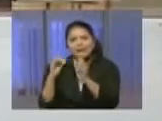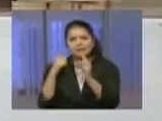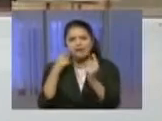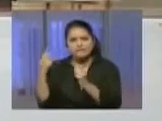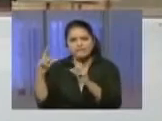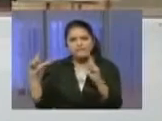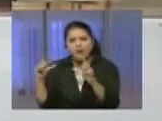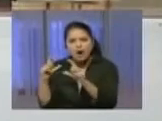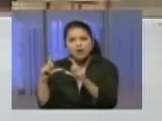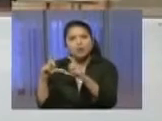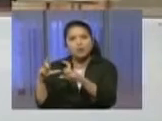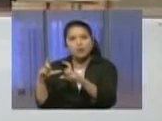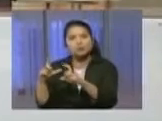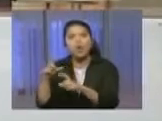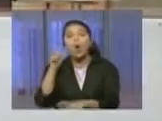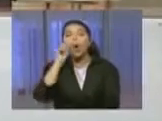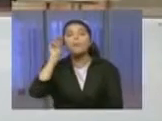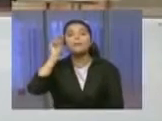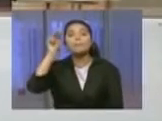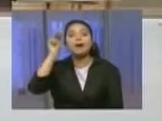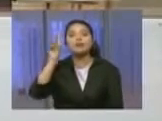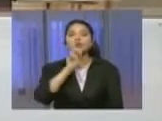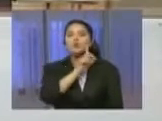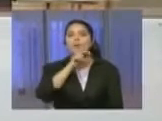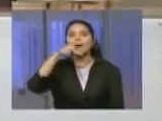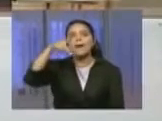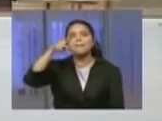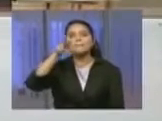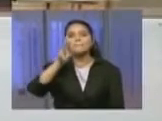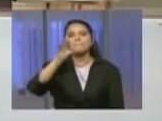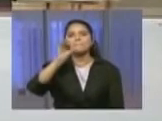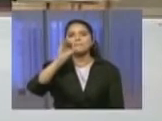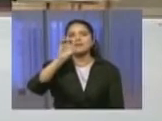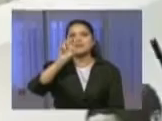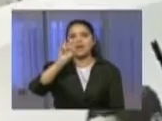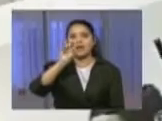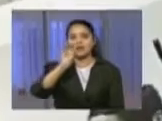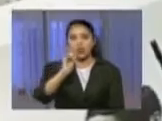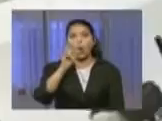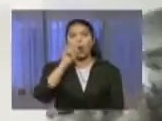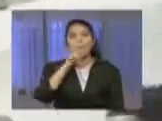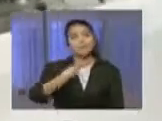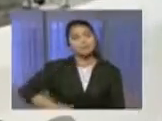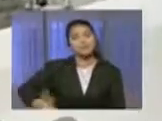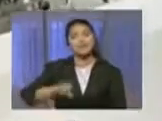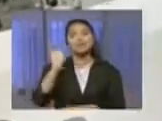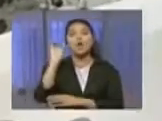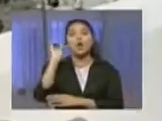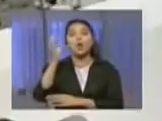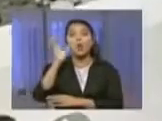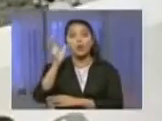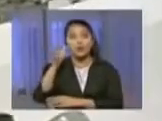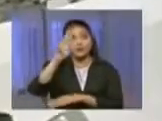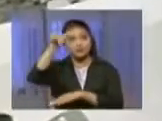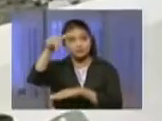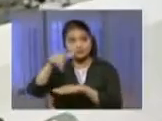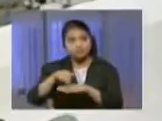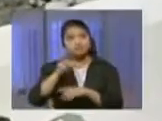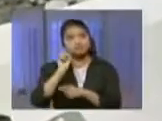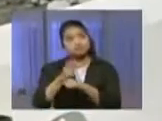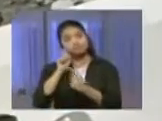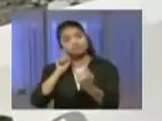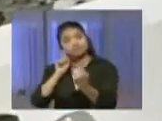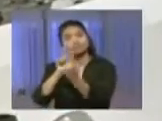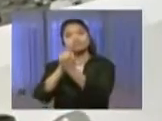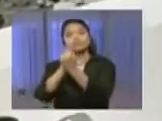maestro Figueroa era presidente del congreso y le correspondió recibir